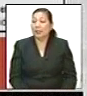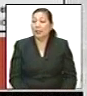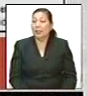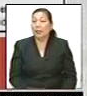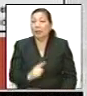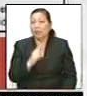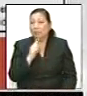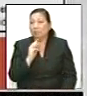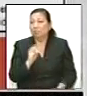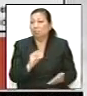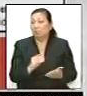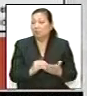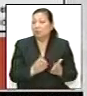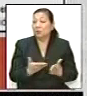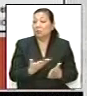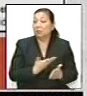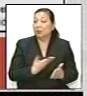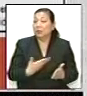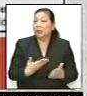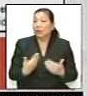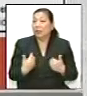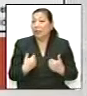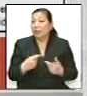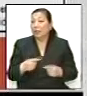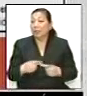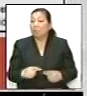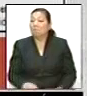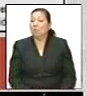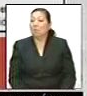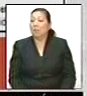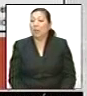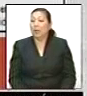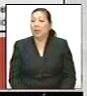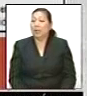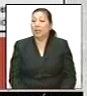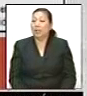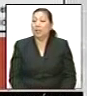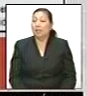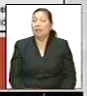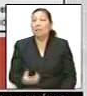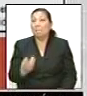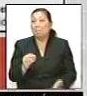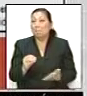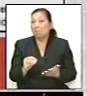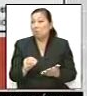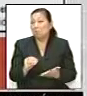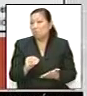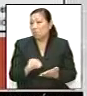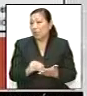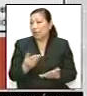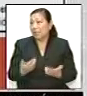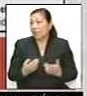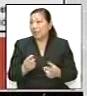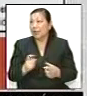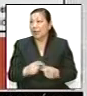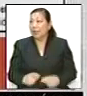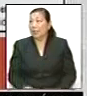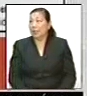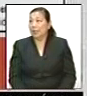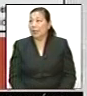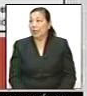se llevará bajo nuestra presidencia pro-témpore es uno de los objetivos que tiene la alianza del pacífico